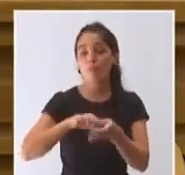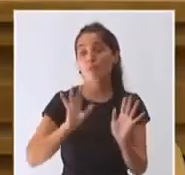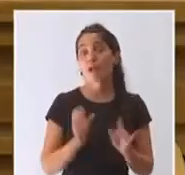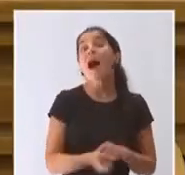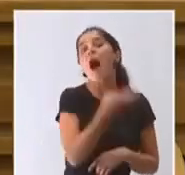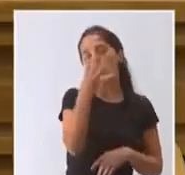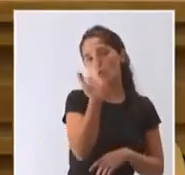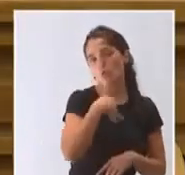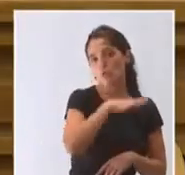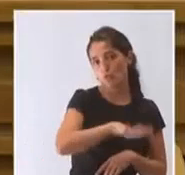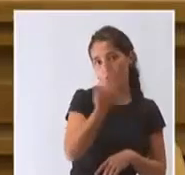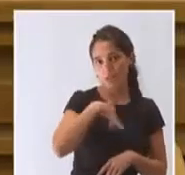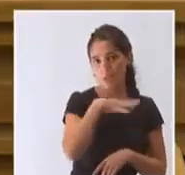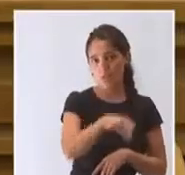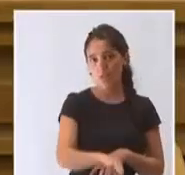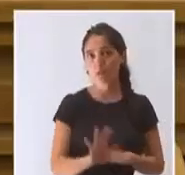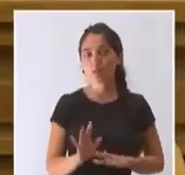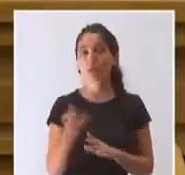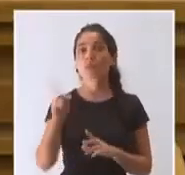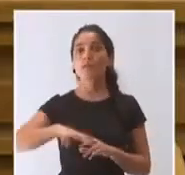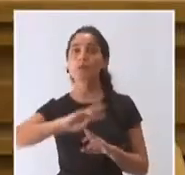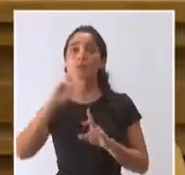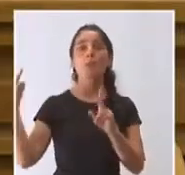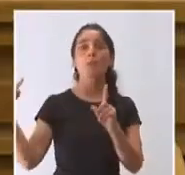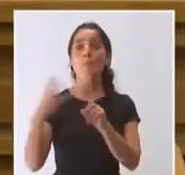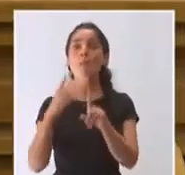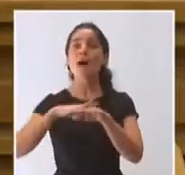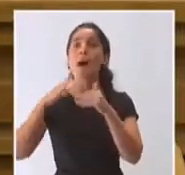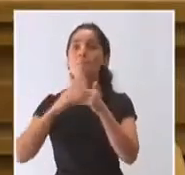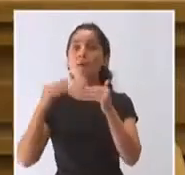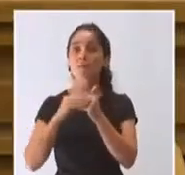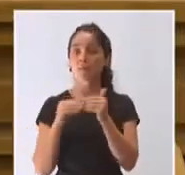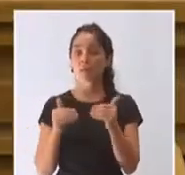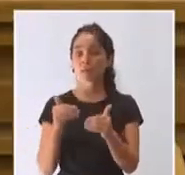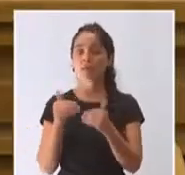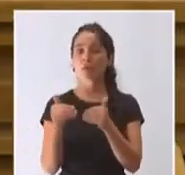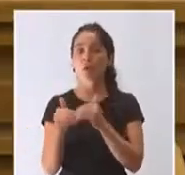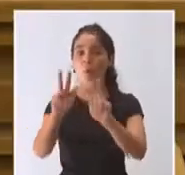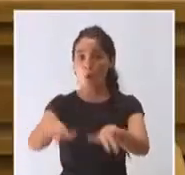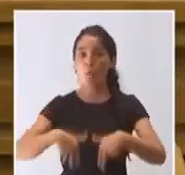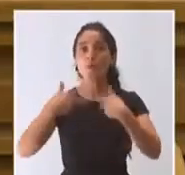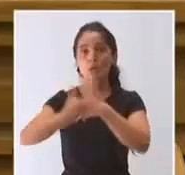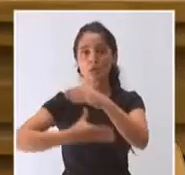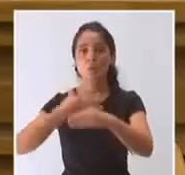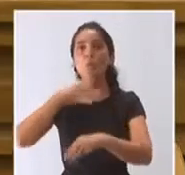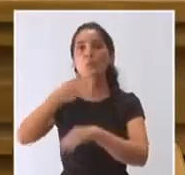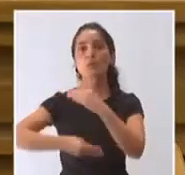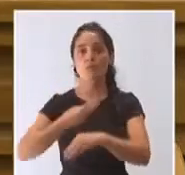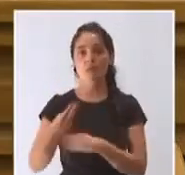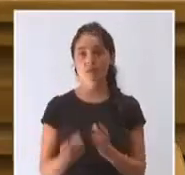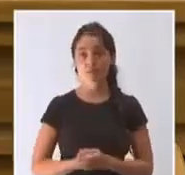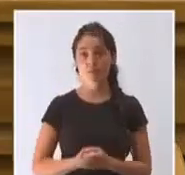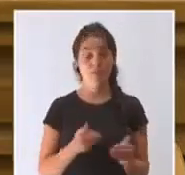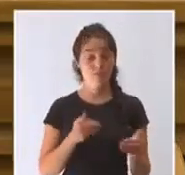de hecho en salidas el portal que se va a hacer para el paciente va a permitir hacer eso en el ámbito que más nos importa que es el de la salud pero va a ser así en buena parte de la administración